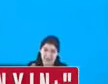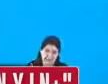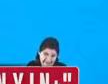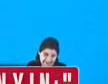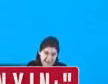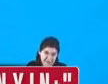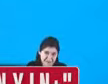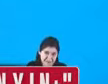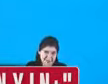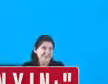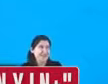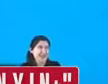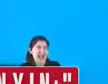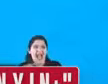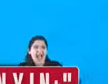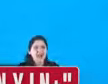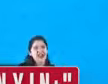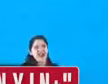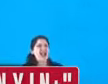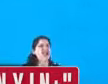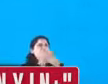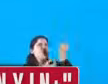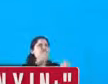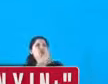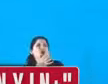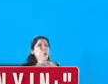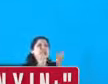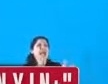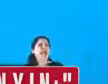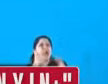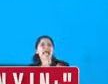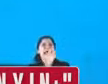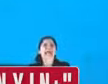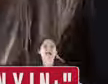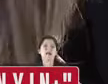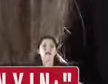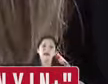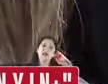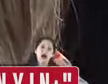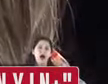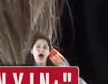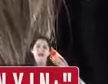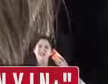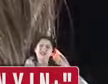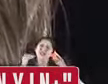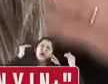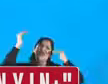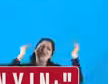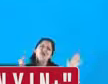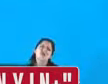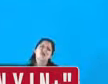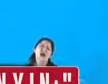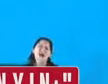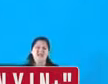ahora van a ver una catarata de deseo yo digo lo que se me da la gana yo digo lo que nada la h como todo gran devasta